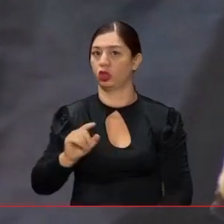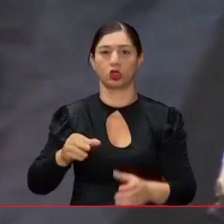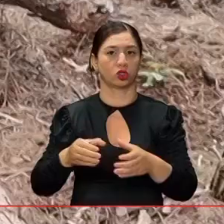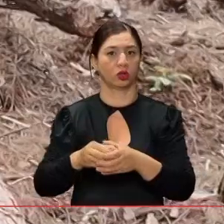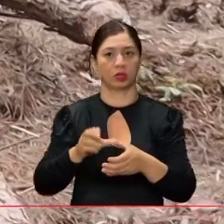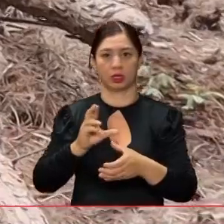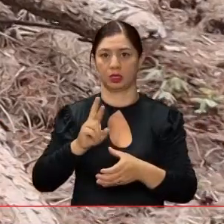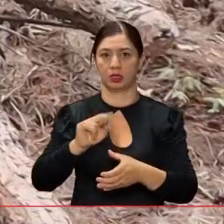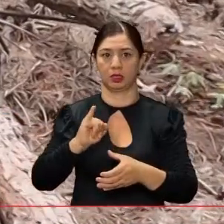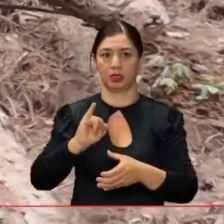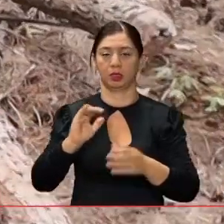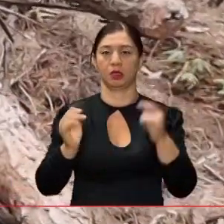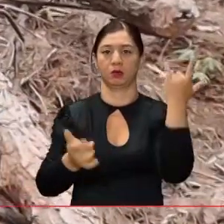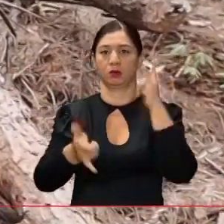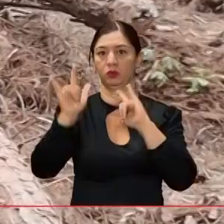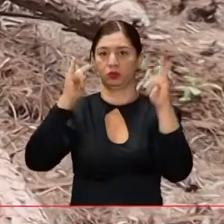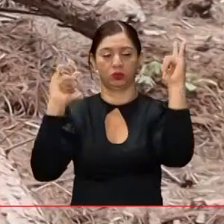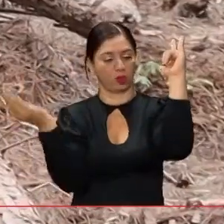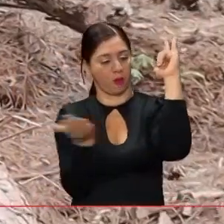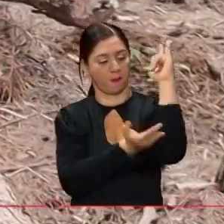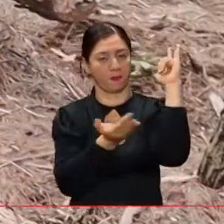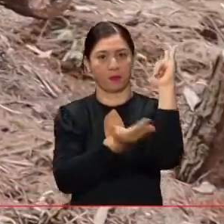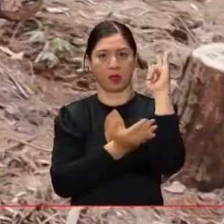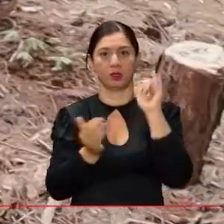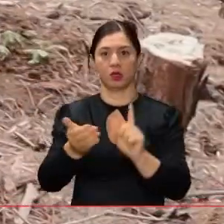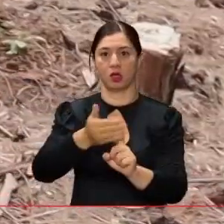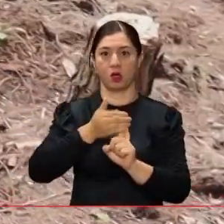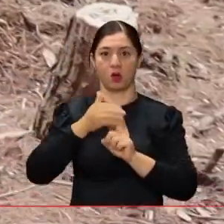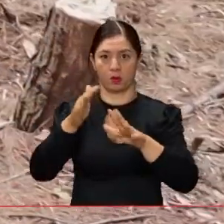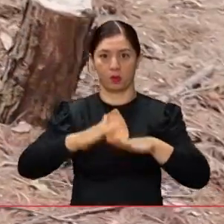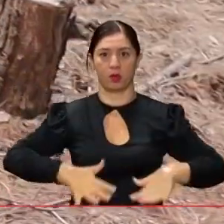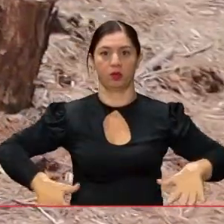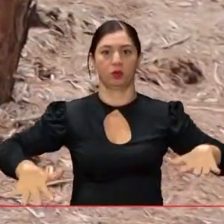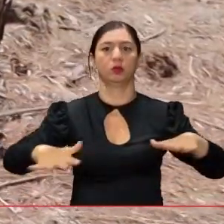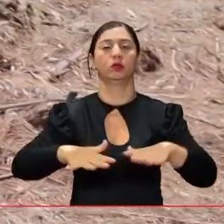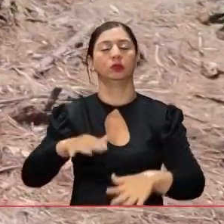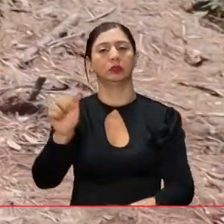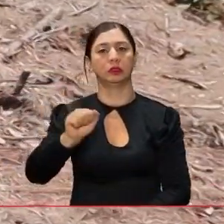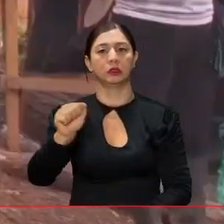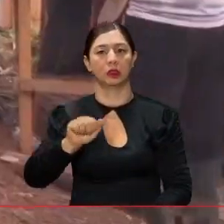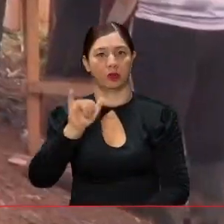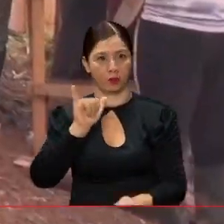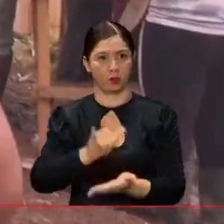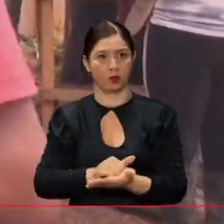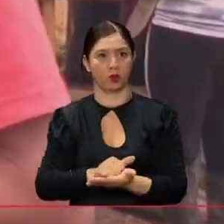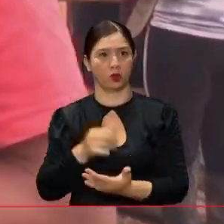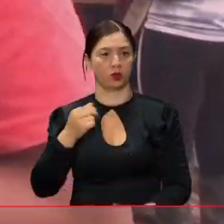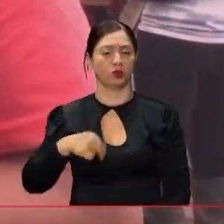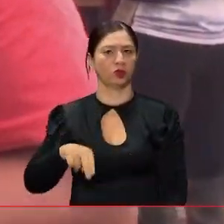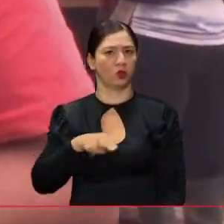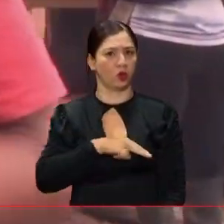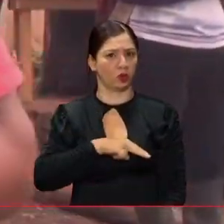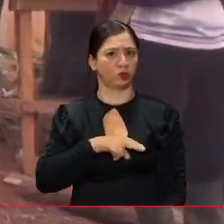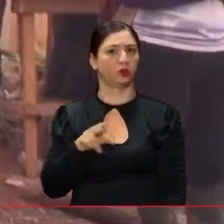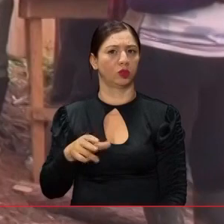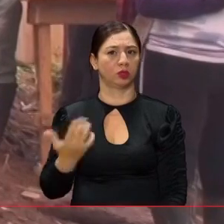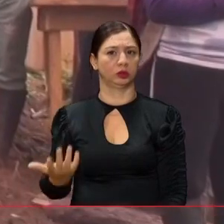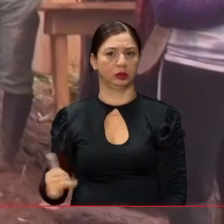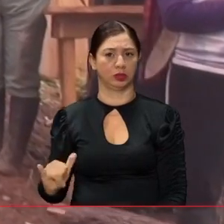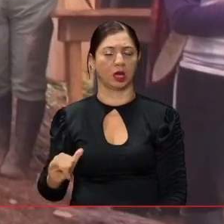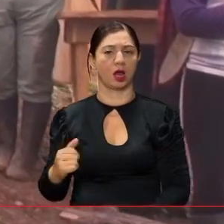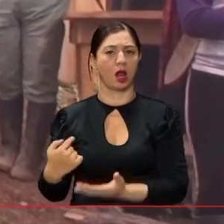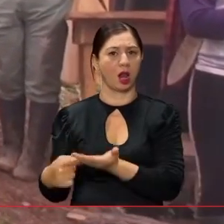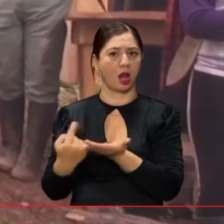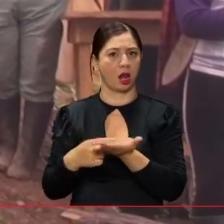han talado árboles y quemado predios de área protegida. Sí, por eso nosotros estamos hablando con